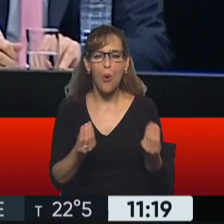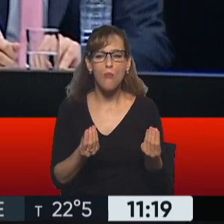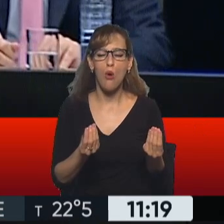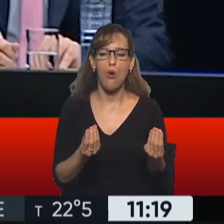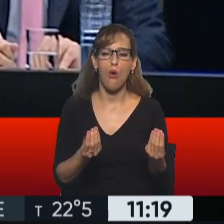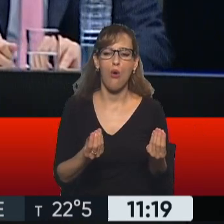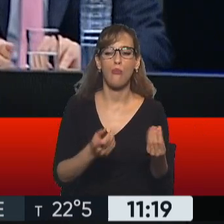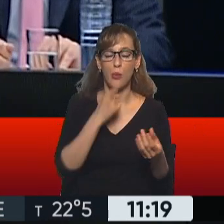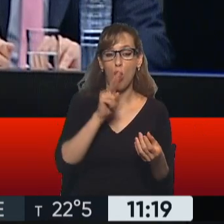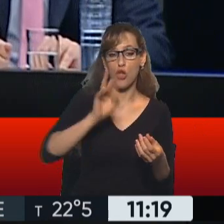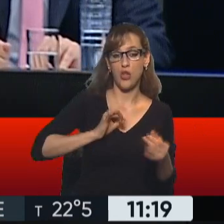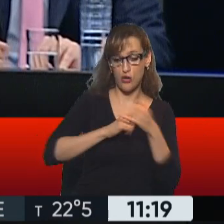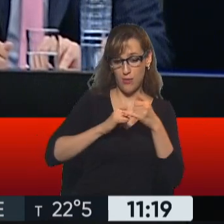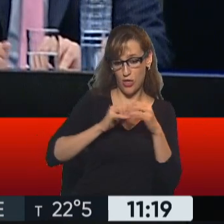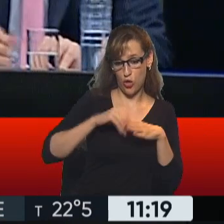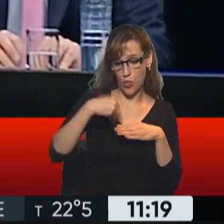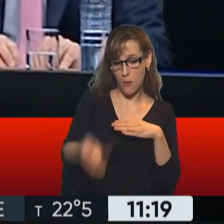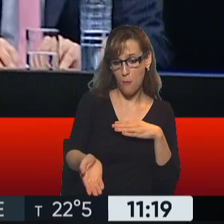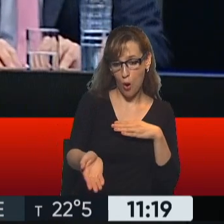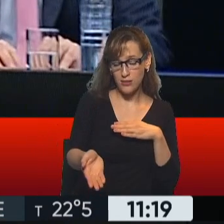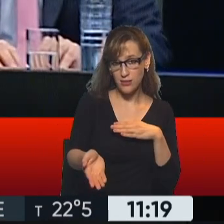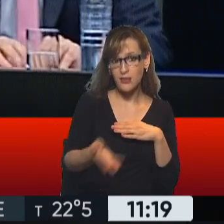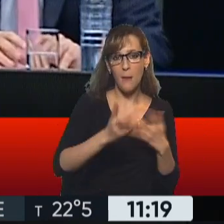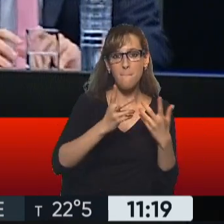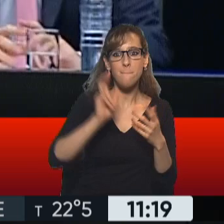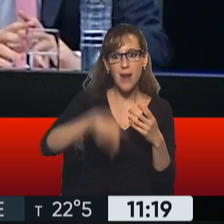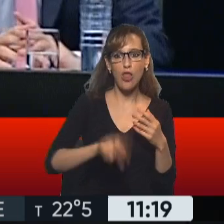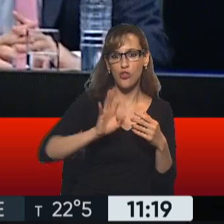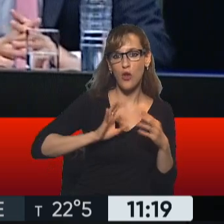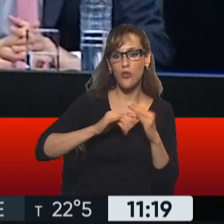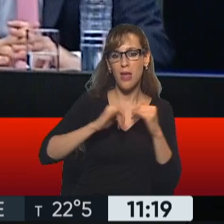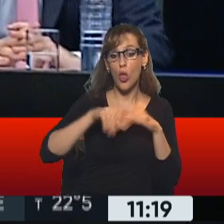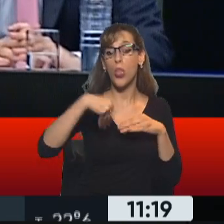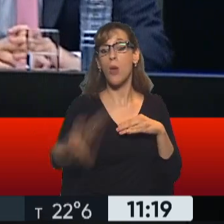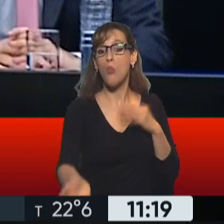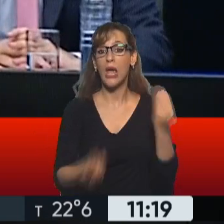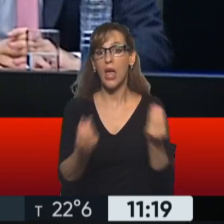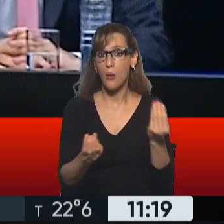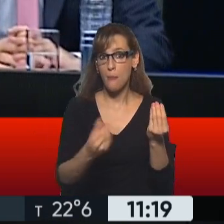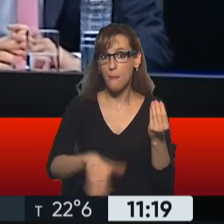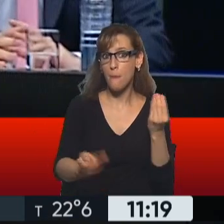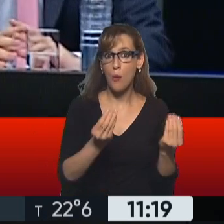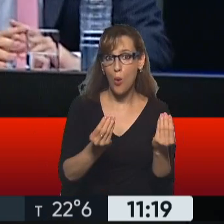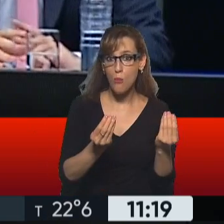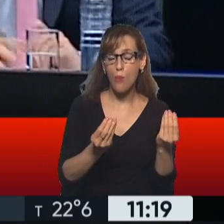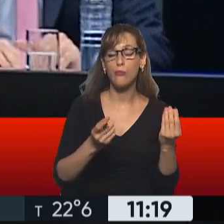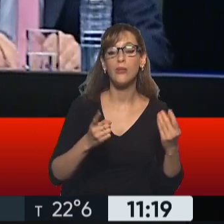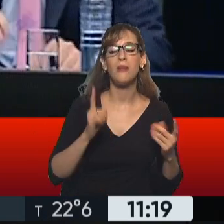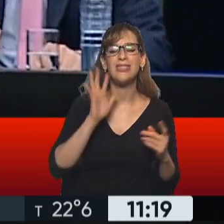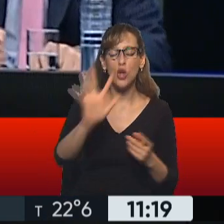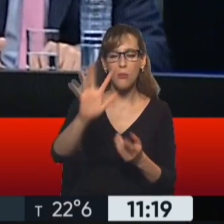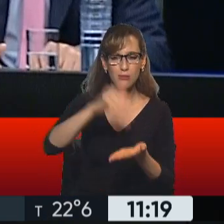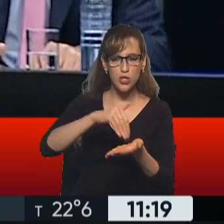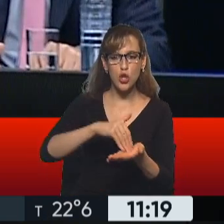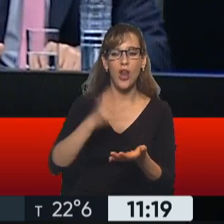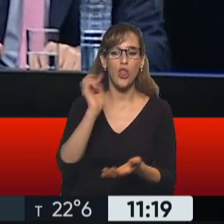los primeros 2 años y medio del programa. Y en segundo lugar, si esos 5.000 millones extra, además de